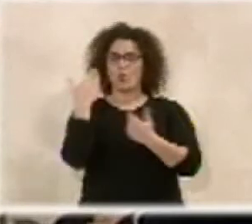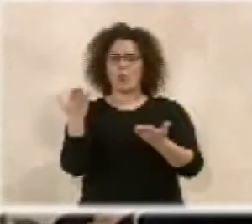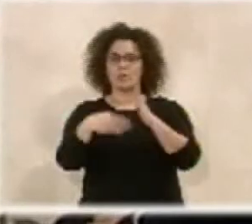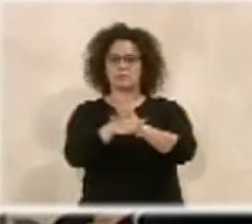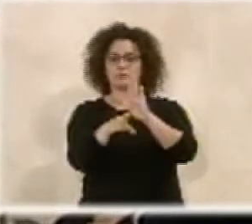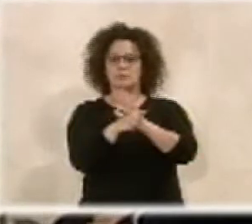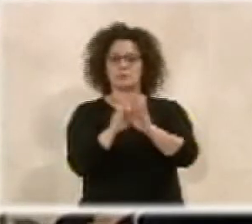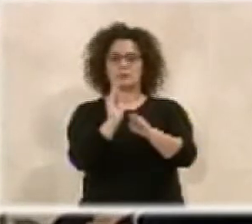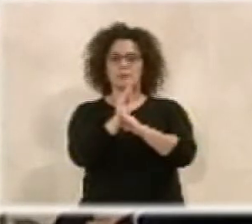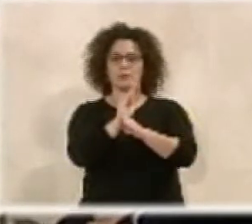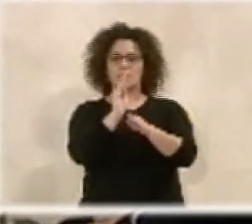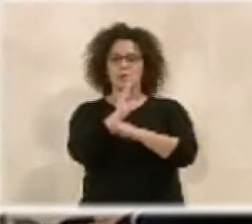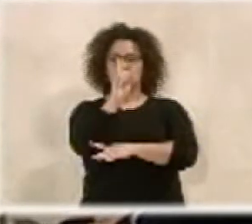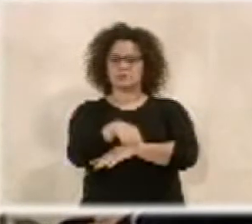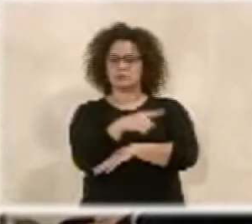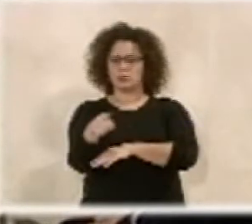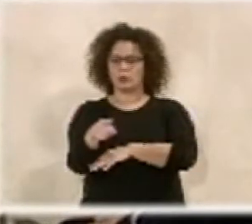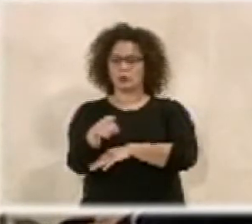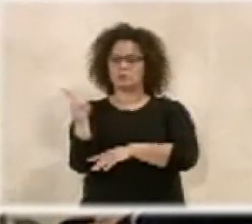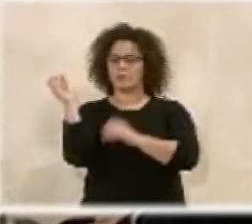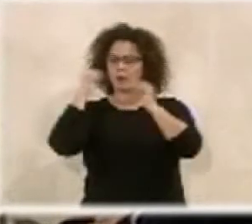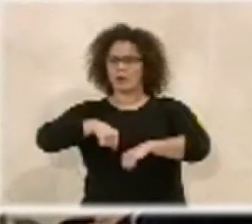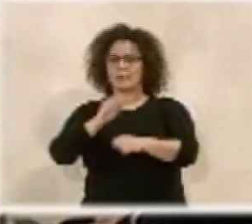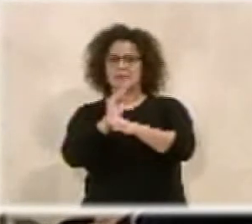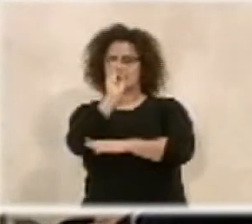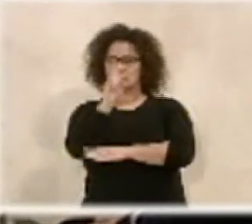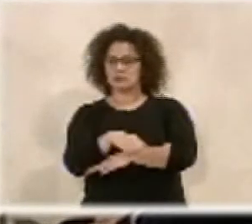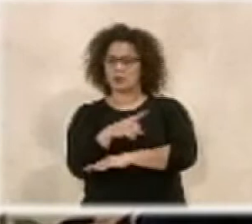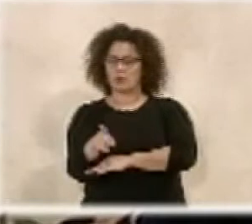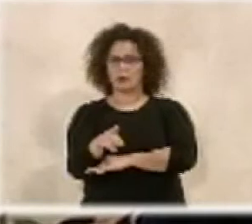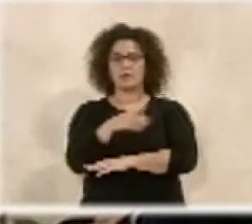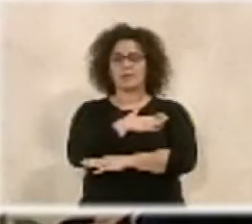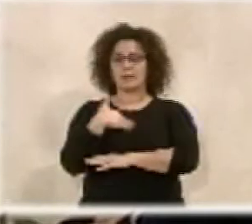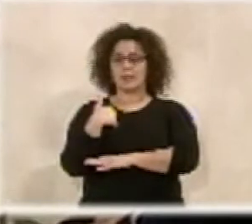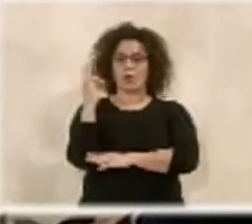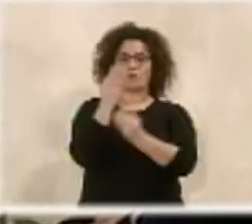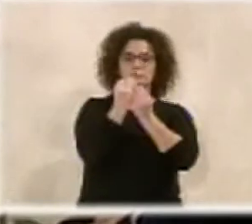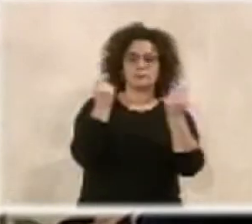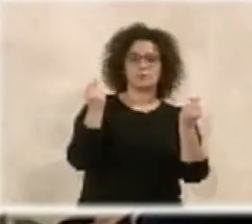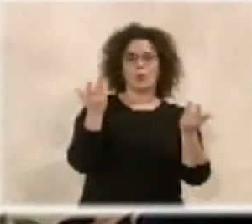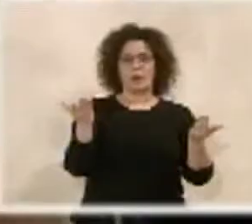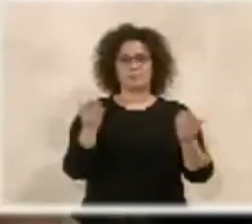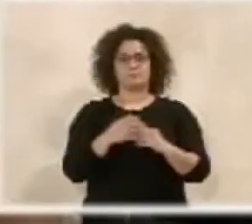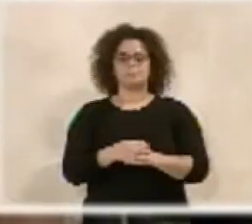de conservación del Toyo. ¿Son ustedes partidarios de su mantenimiento o son partidarios de su disolución?